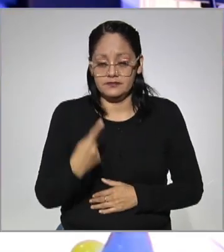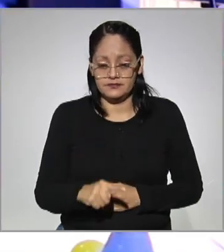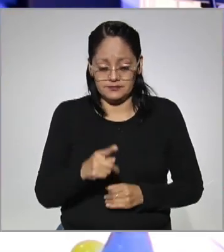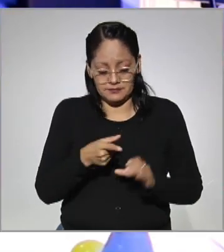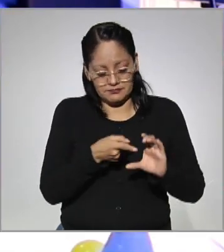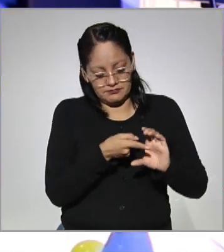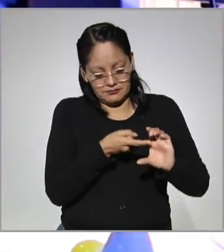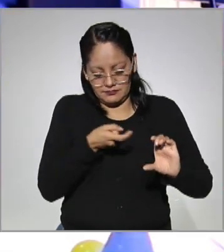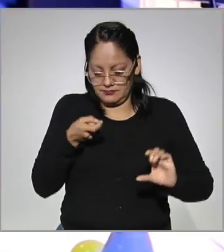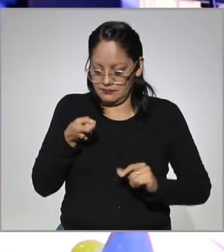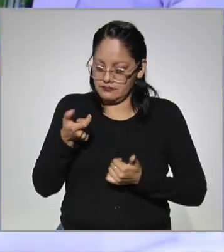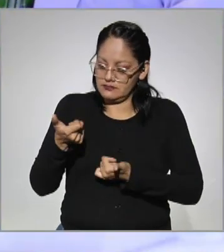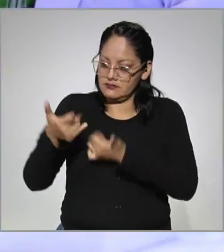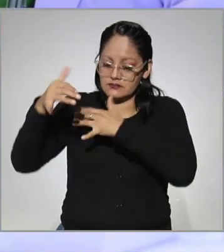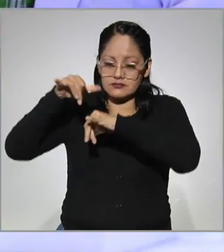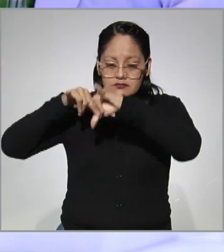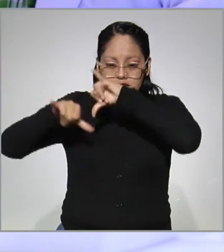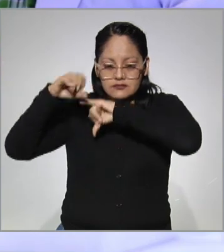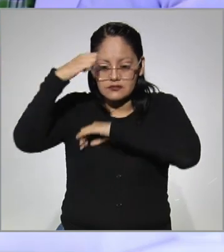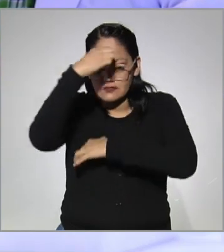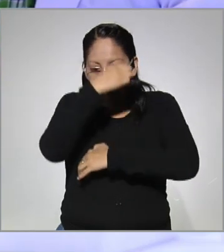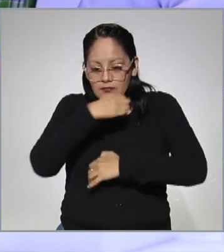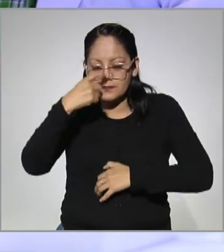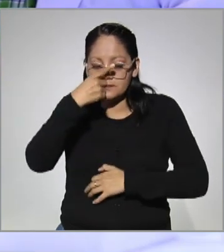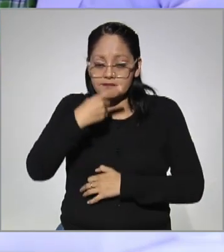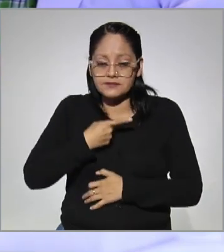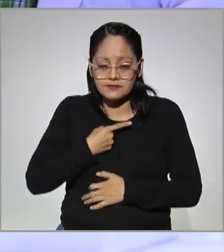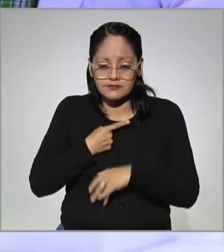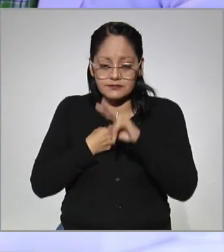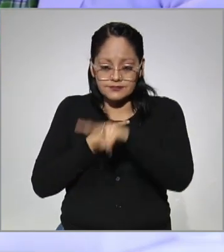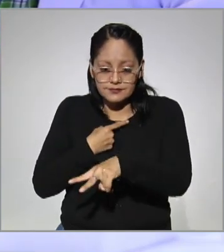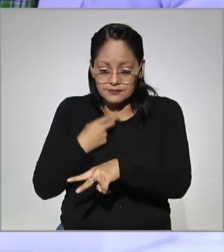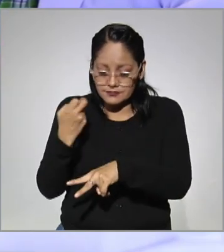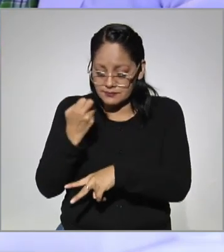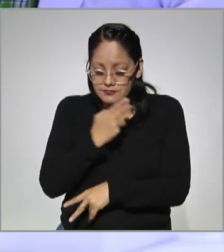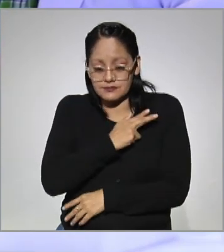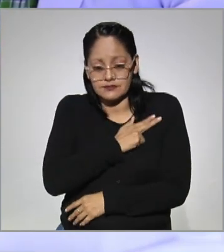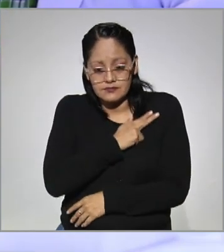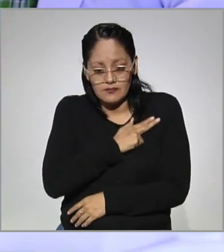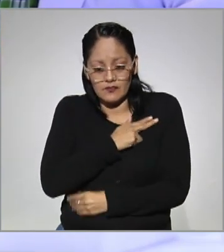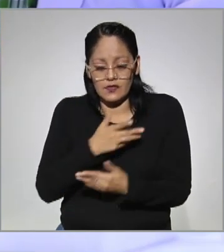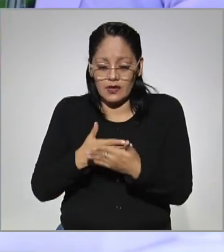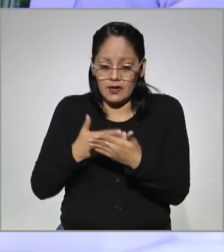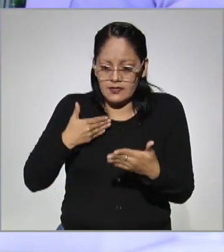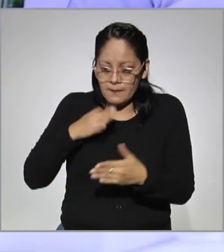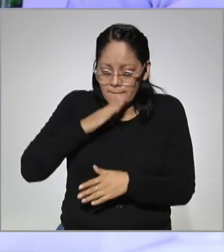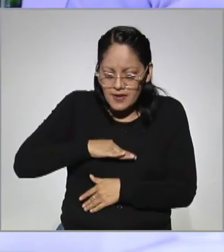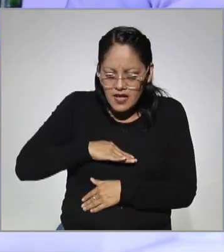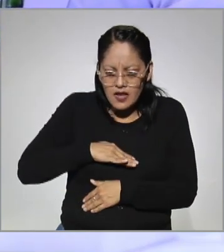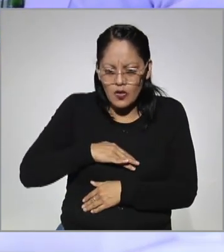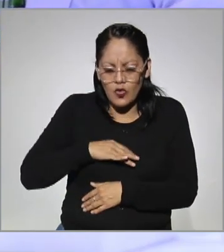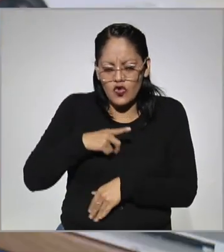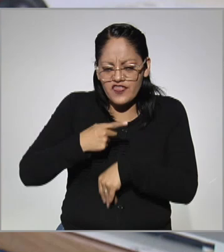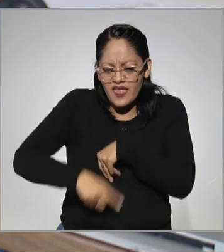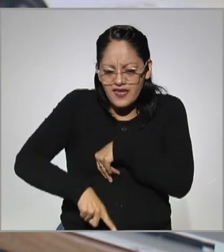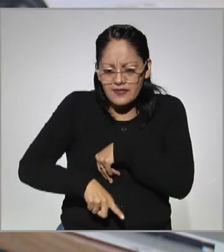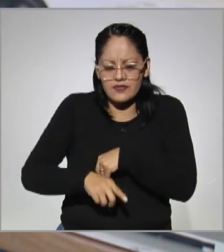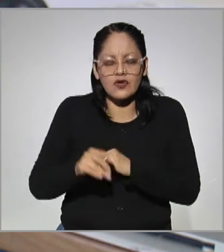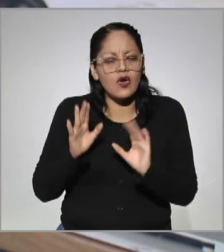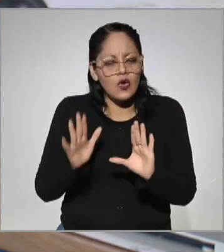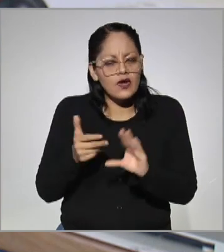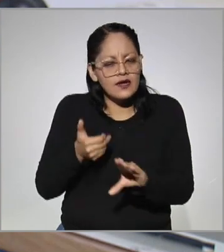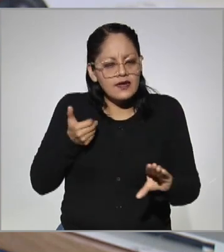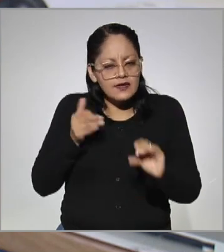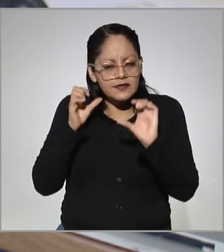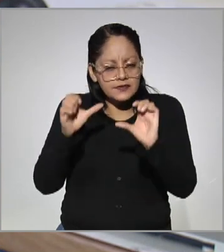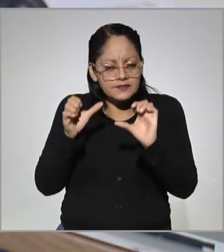y mandarla a analizar a patología para que nos diga si realmente es una lesión premaligna, porque la idea es prevenir o